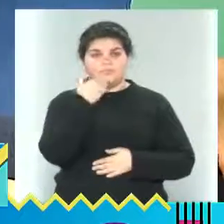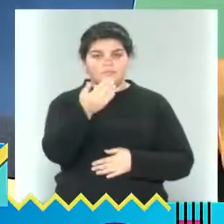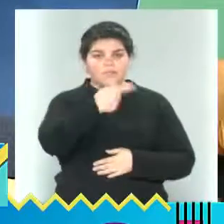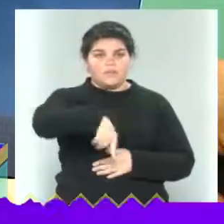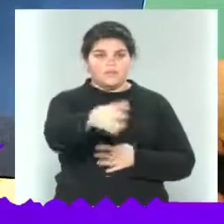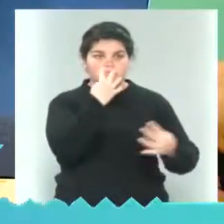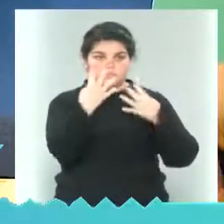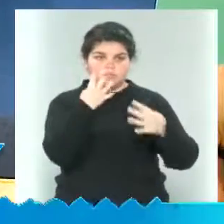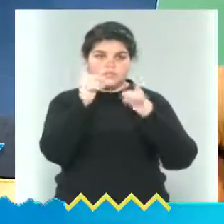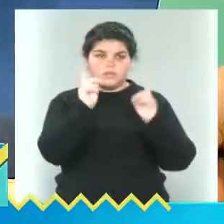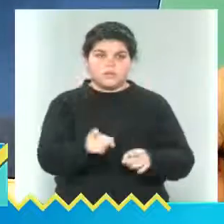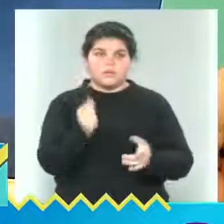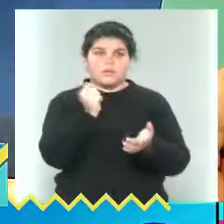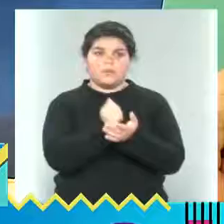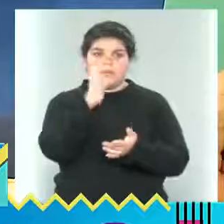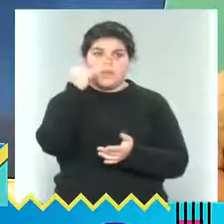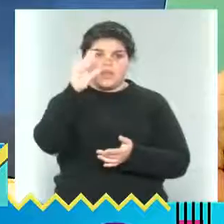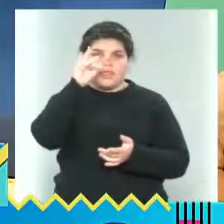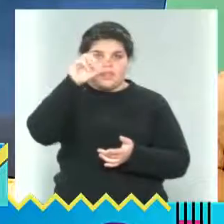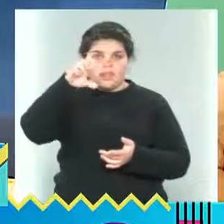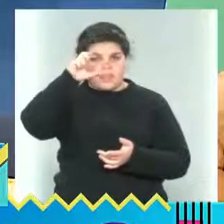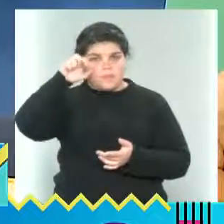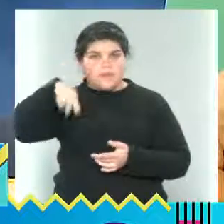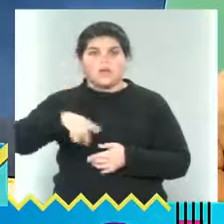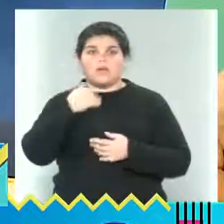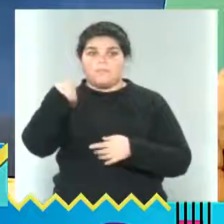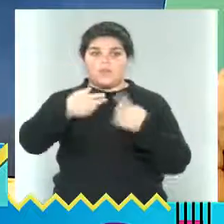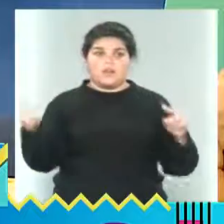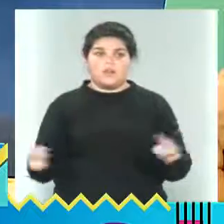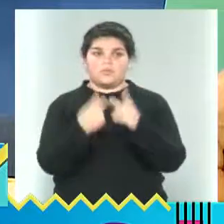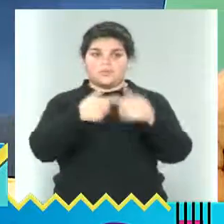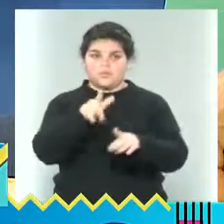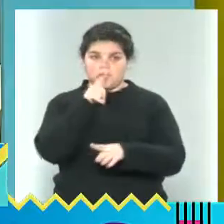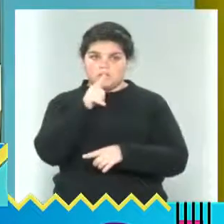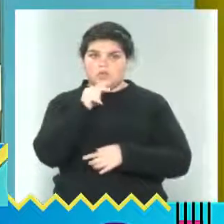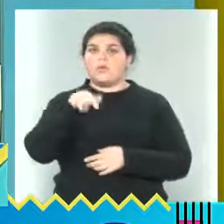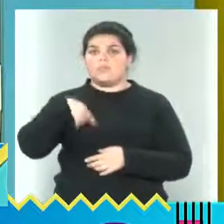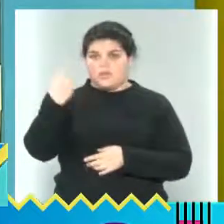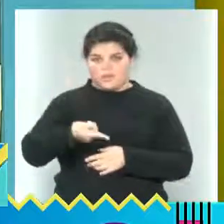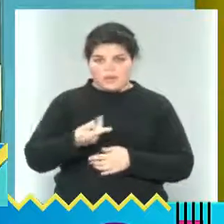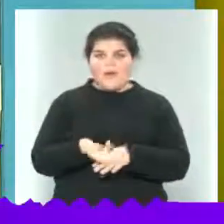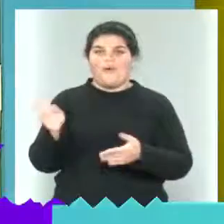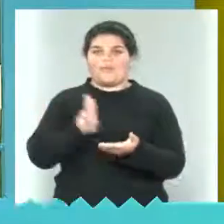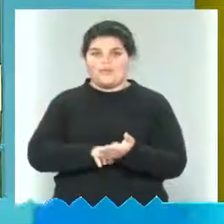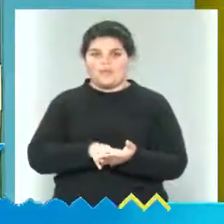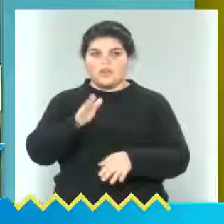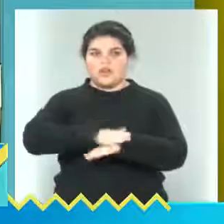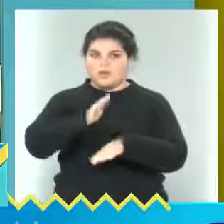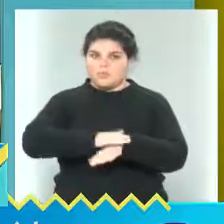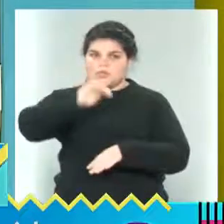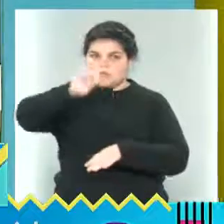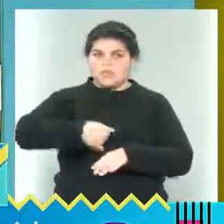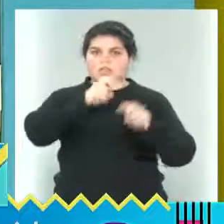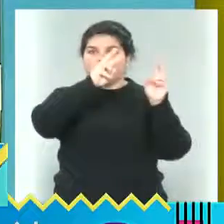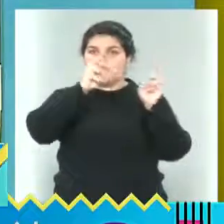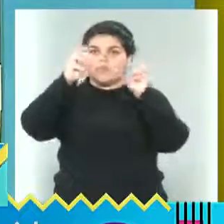estado del otro lado y por supuesto By Deep, que me viste como todos los días, y nos encontramos mañana en un nuevo Distintos Parecidos. Nuevamente, asumimos el compromiso de seguir tocando